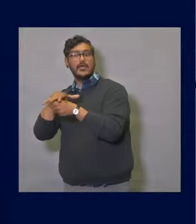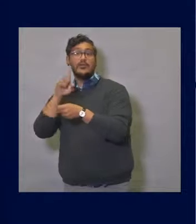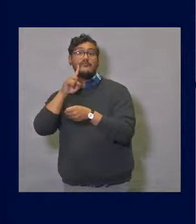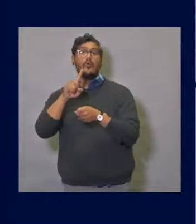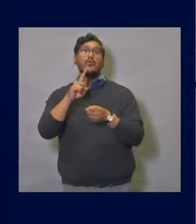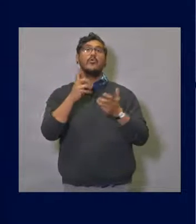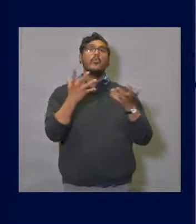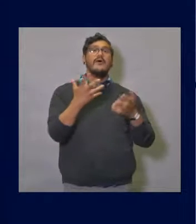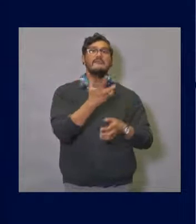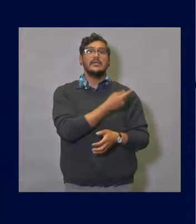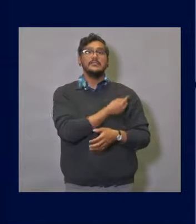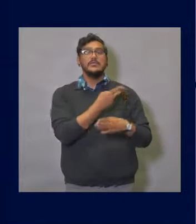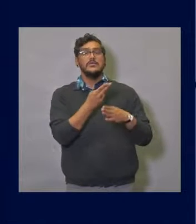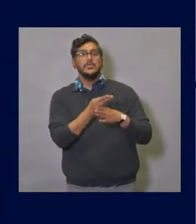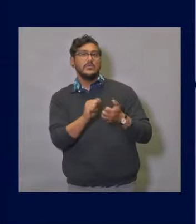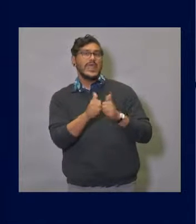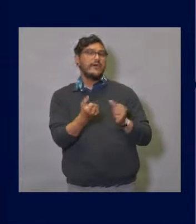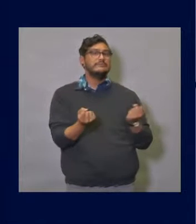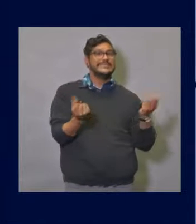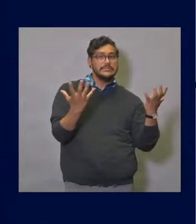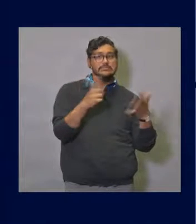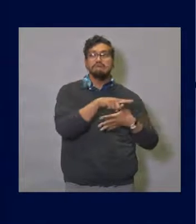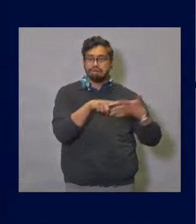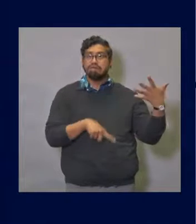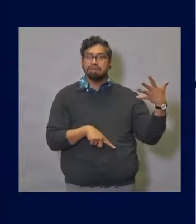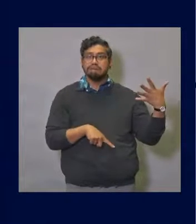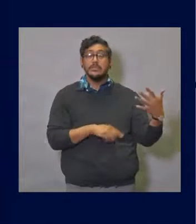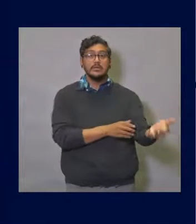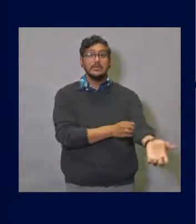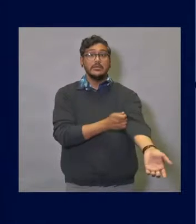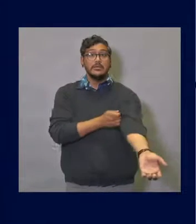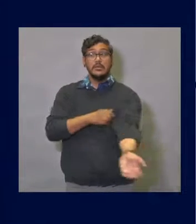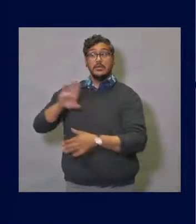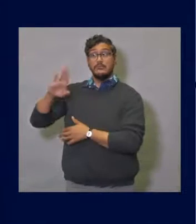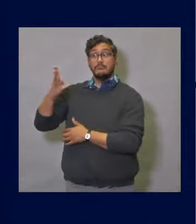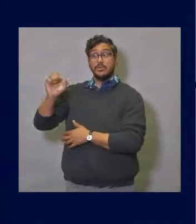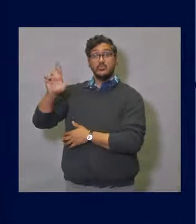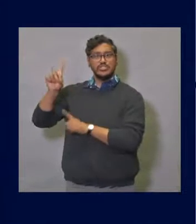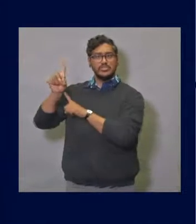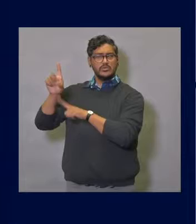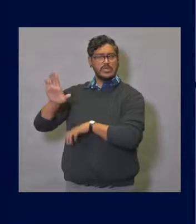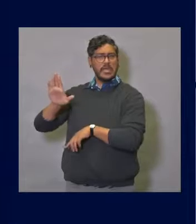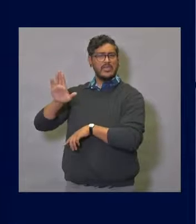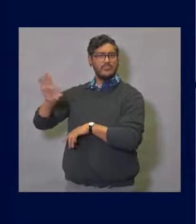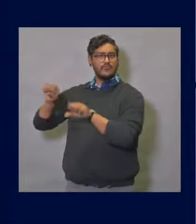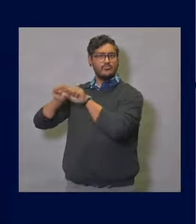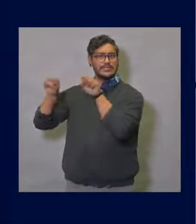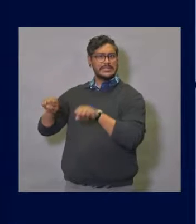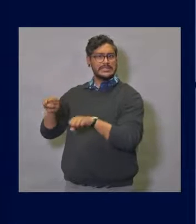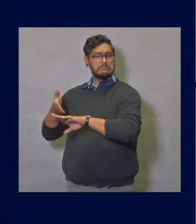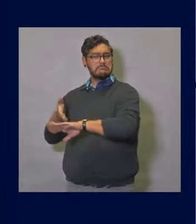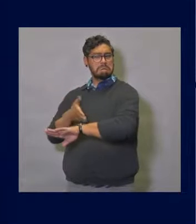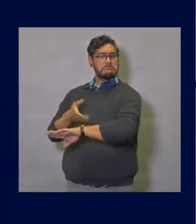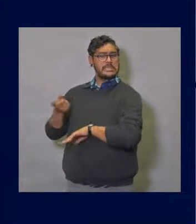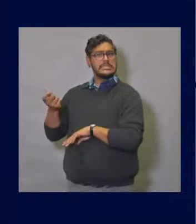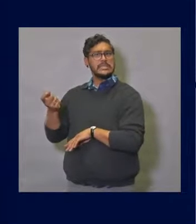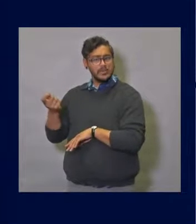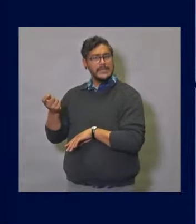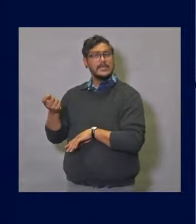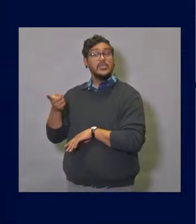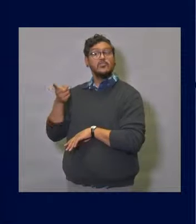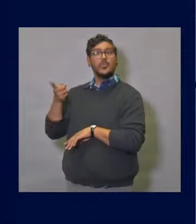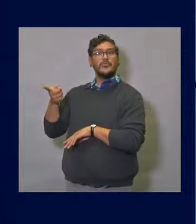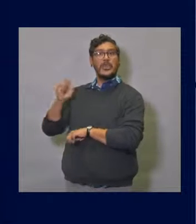distribución de vacunas. Blue Shield está desarrollando datos mejorados y perfeccionando las capacidades de